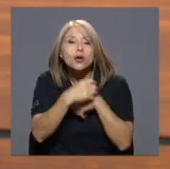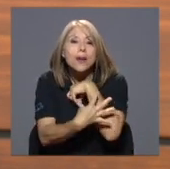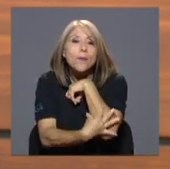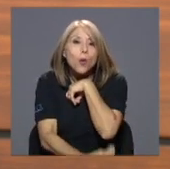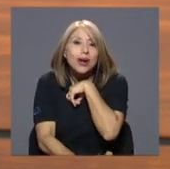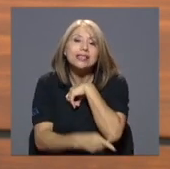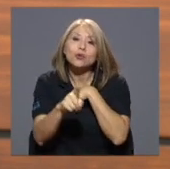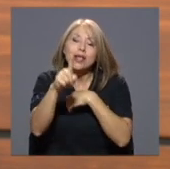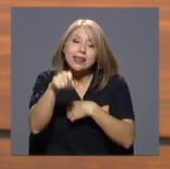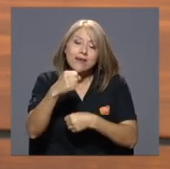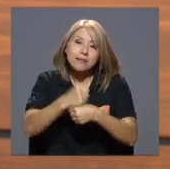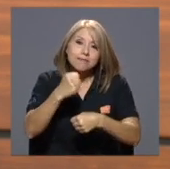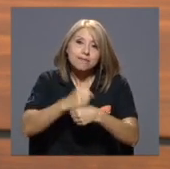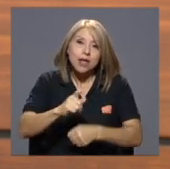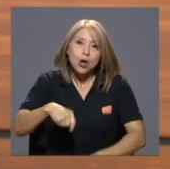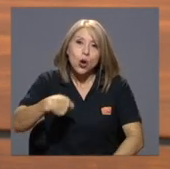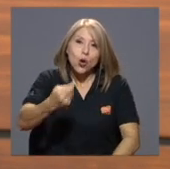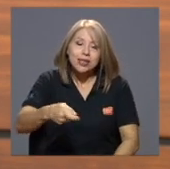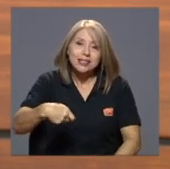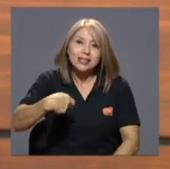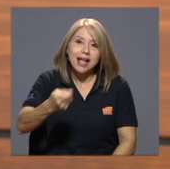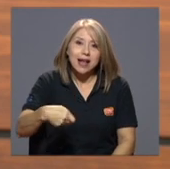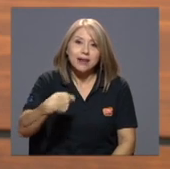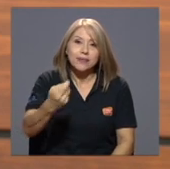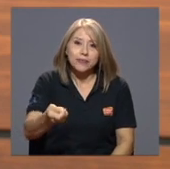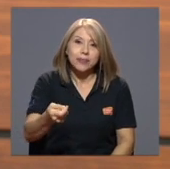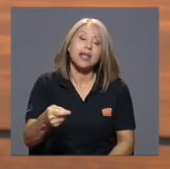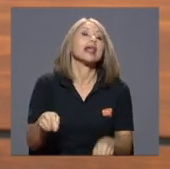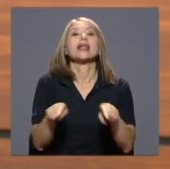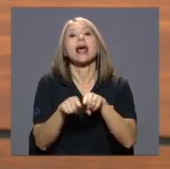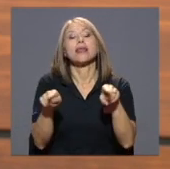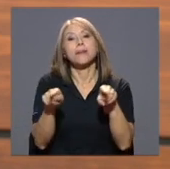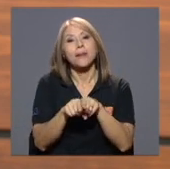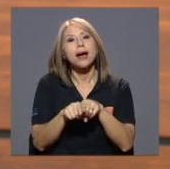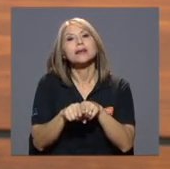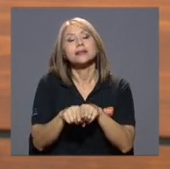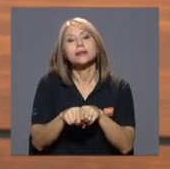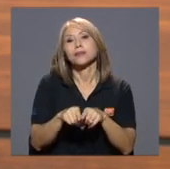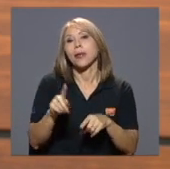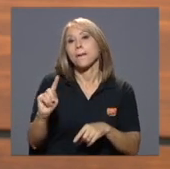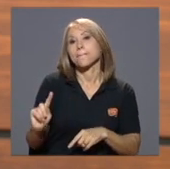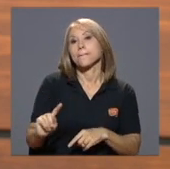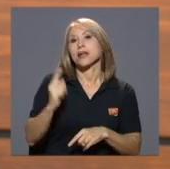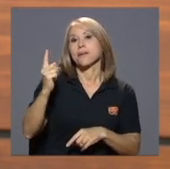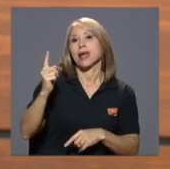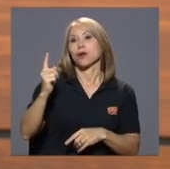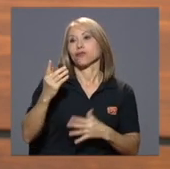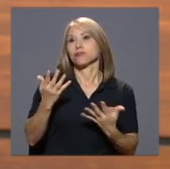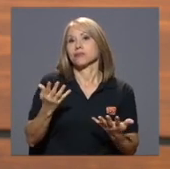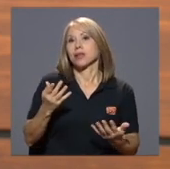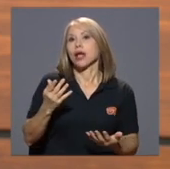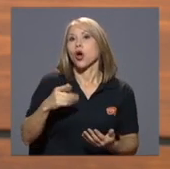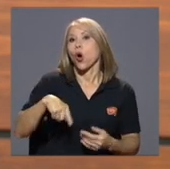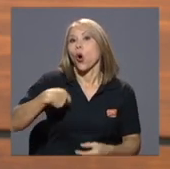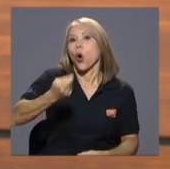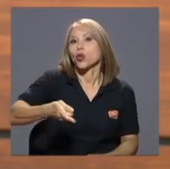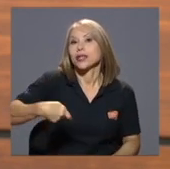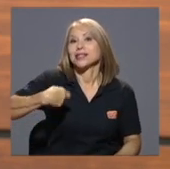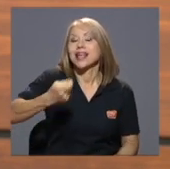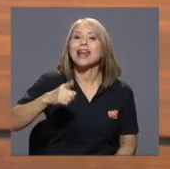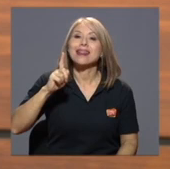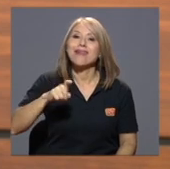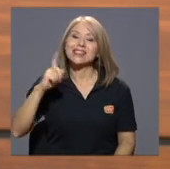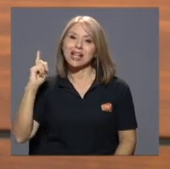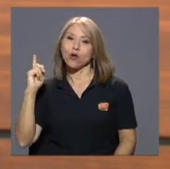cotizar. Y además, hay un tema adicional ahí, que es que primero debería ser obligatorio cotizar. Es decir,